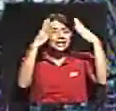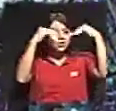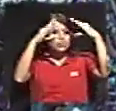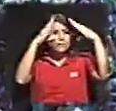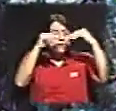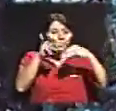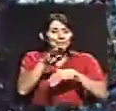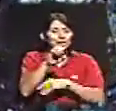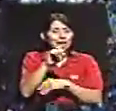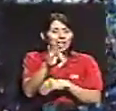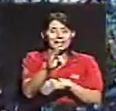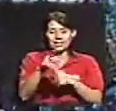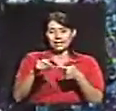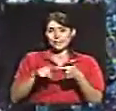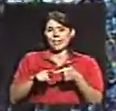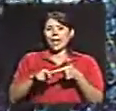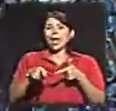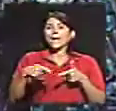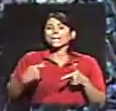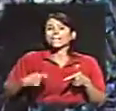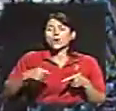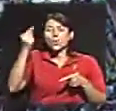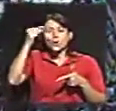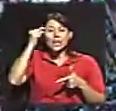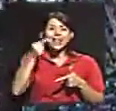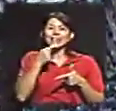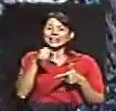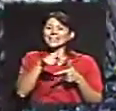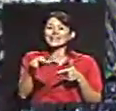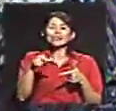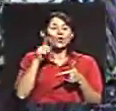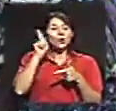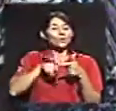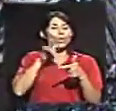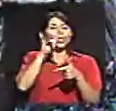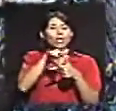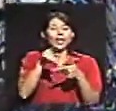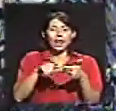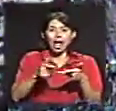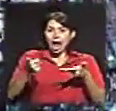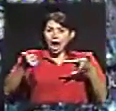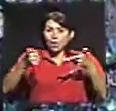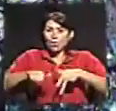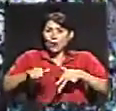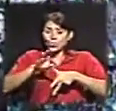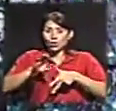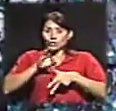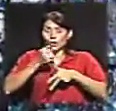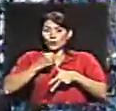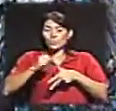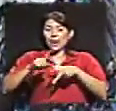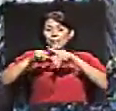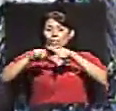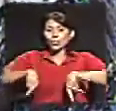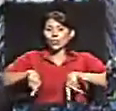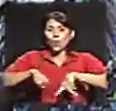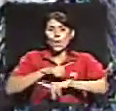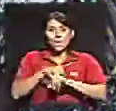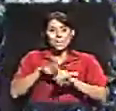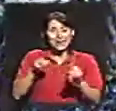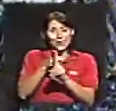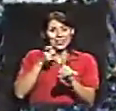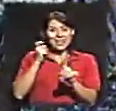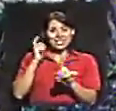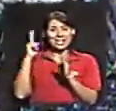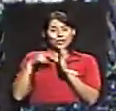zona inalienable, de que no, que el acuerdo del Consejo es nulo, no ha sido posible desde el 2010 a la fecha que ese acuerdo